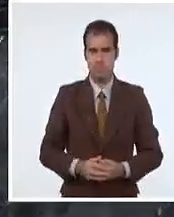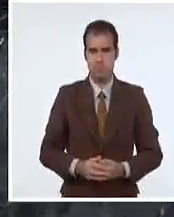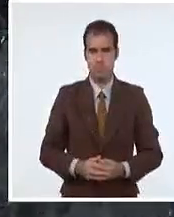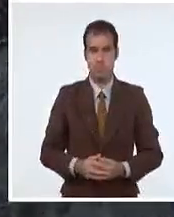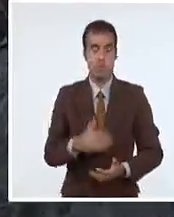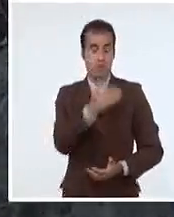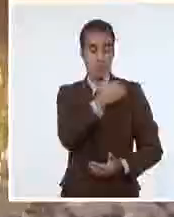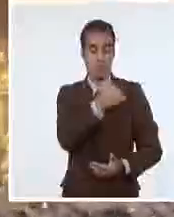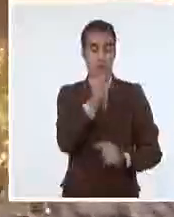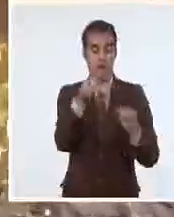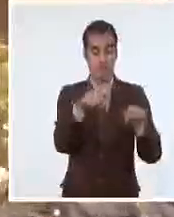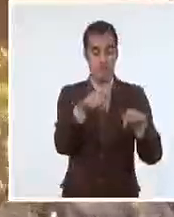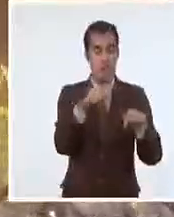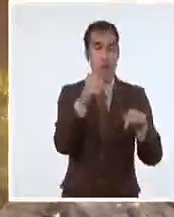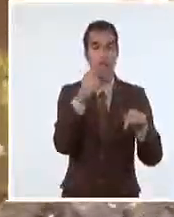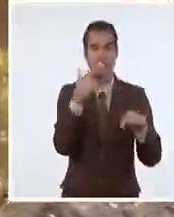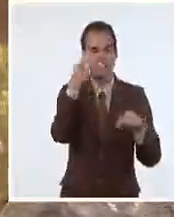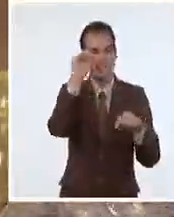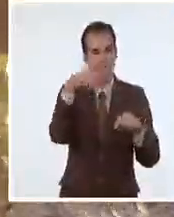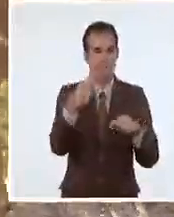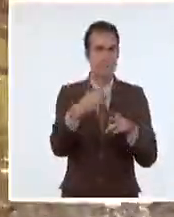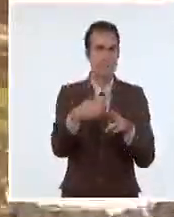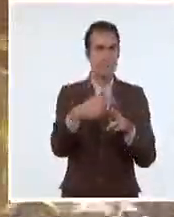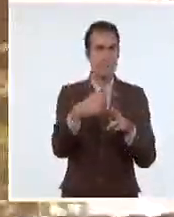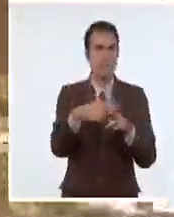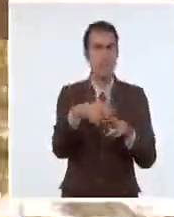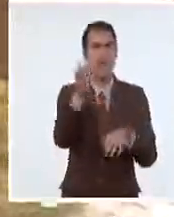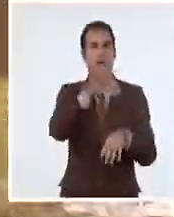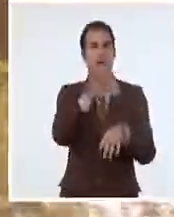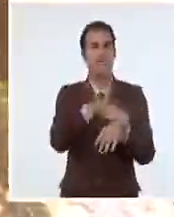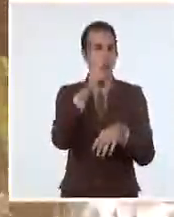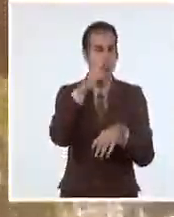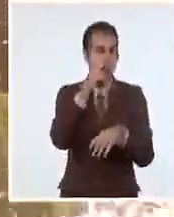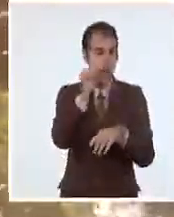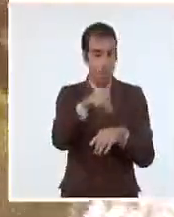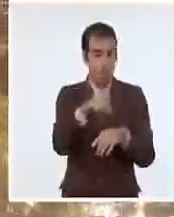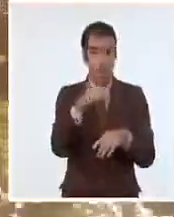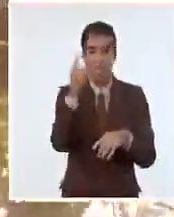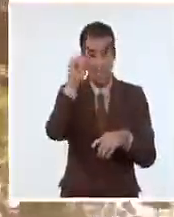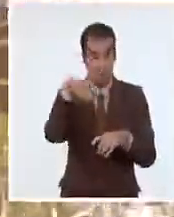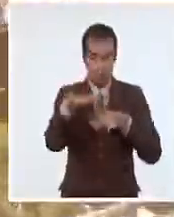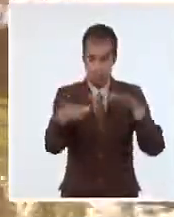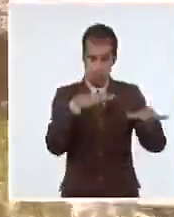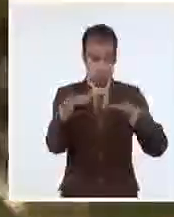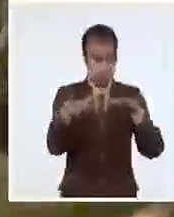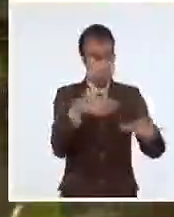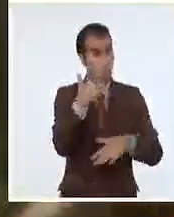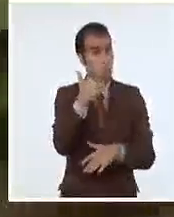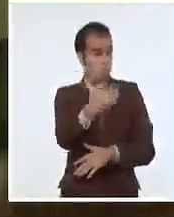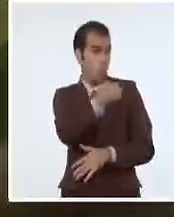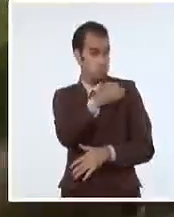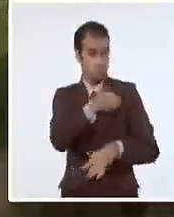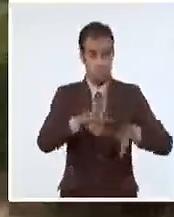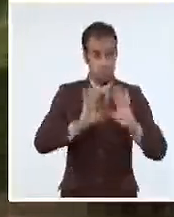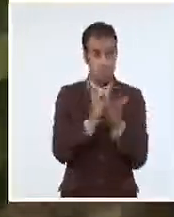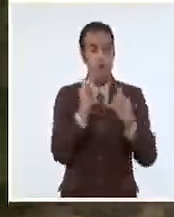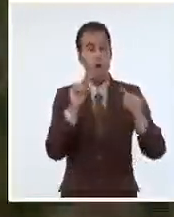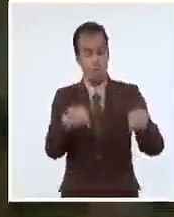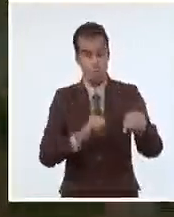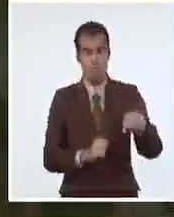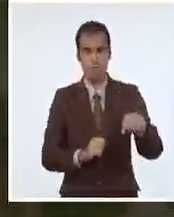FARC, conocida como las Avispas Negras, posee un alto grado de preparación militar, estando